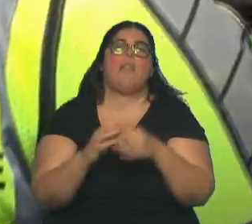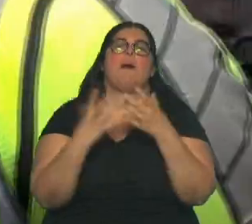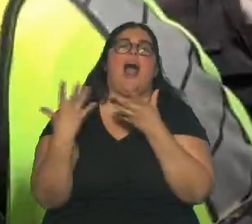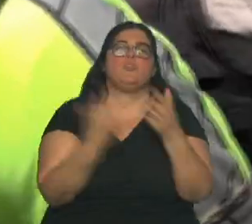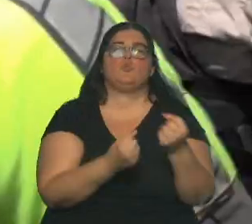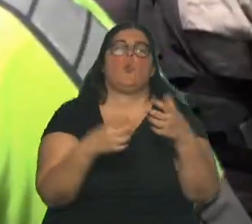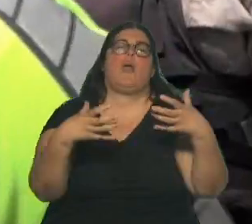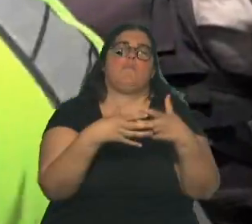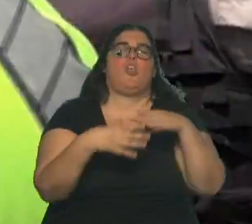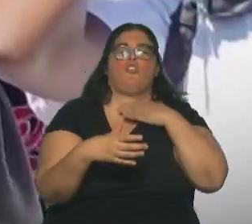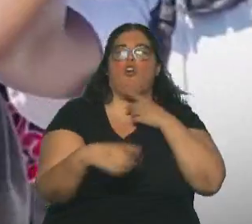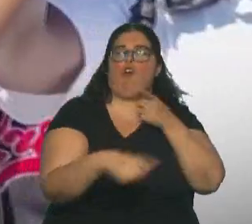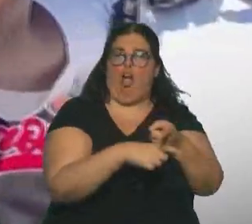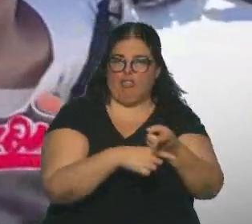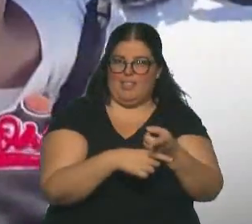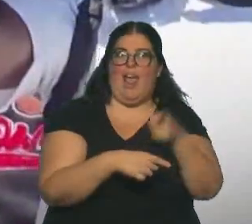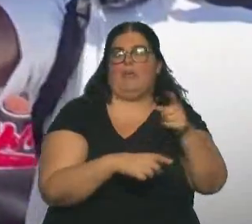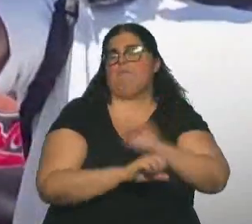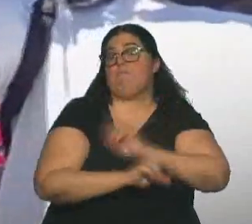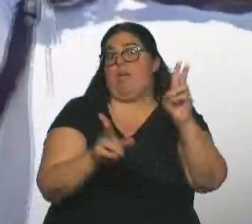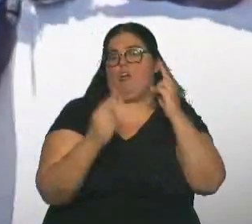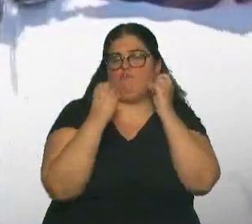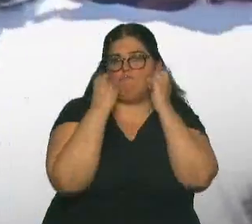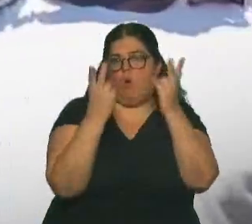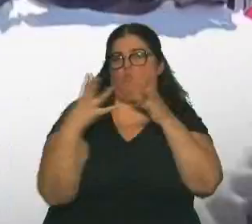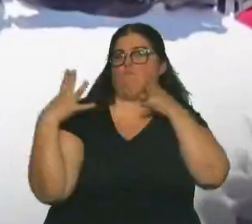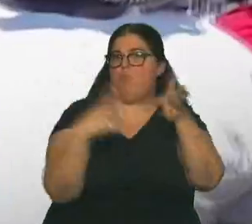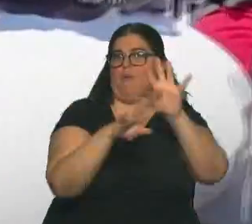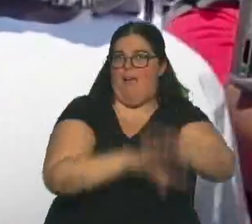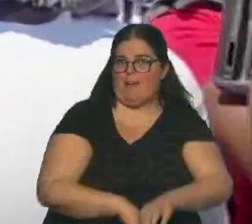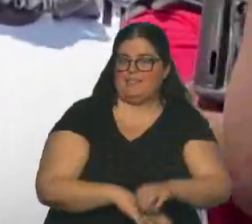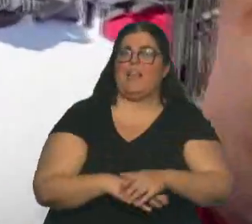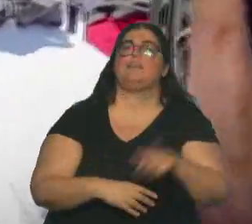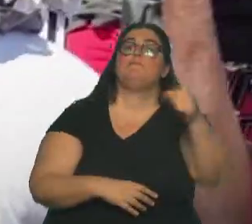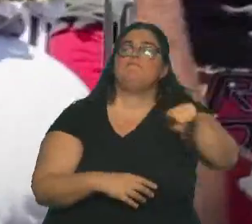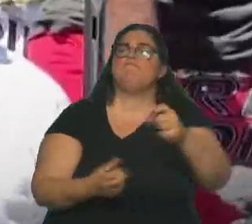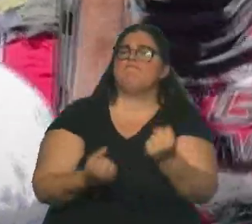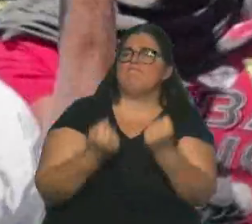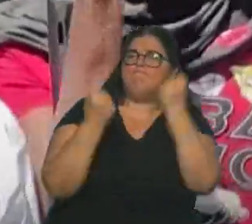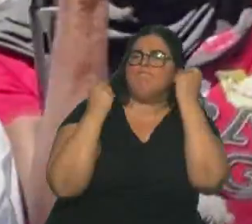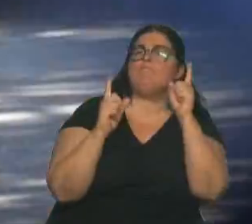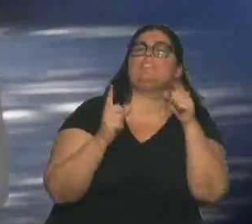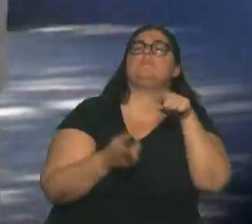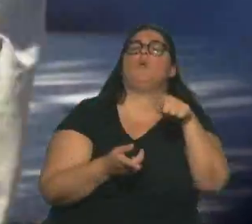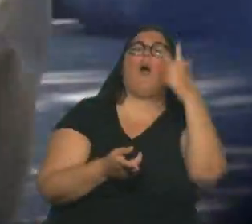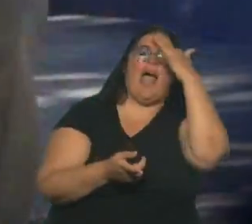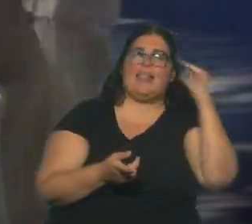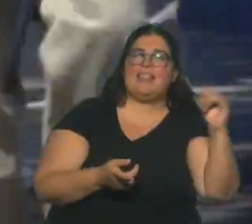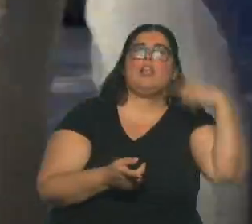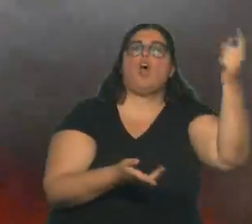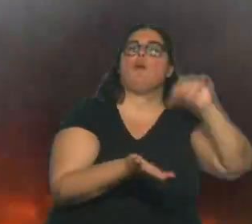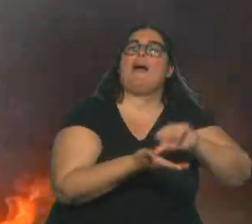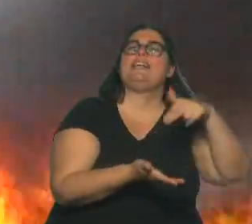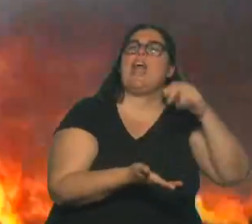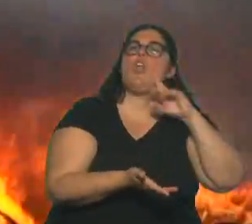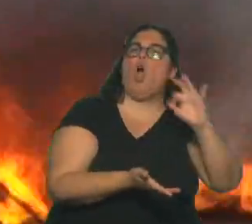pandillas. Una iniciativa que encuentra resistencia tanto en Haití como en el país africano. Durante la